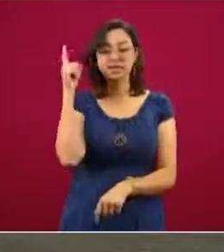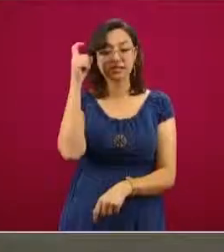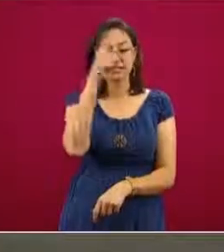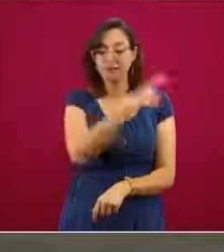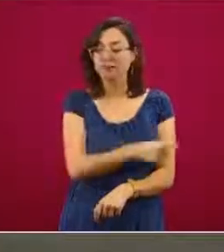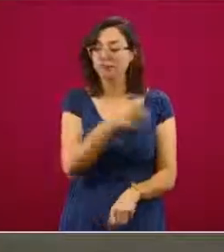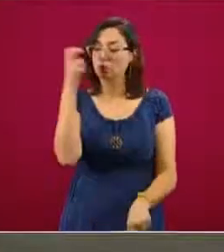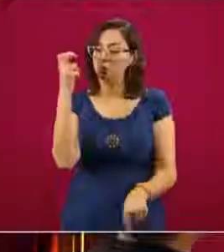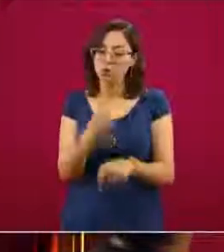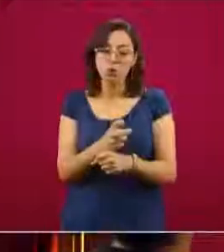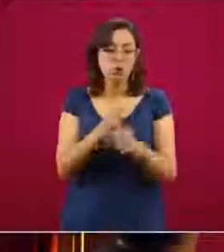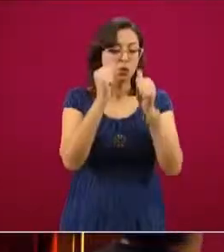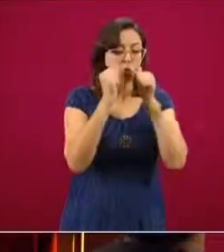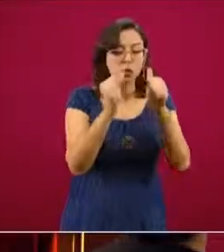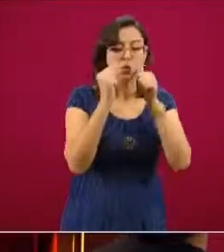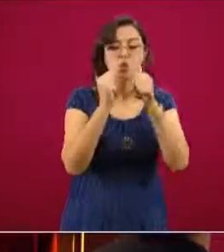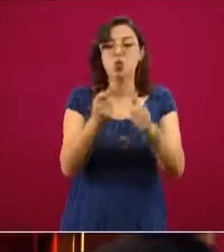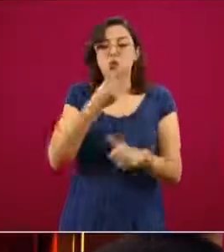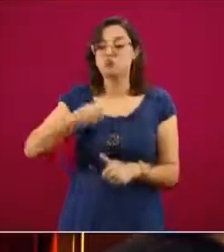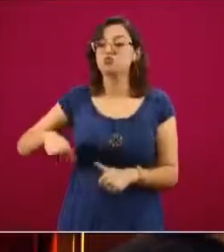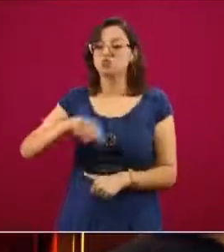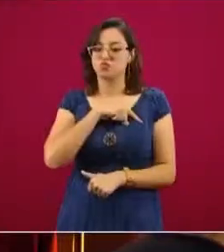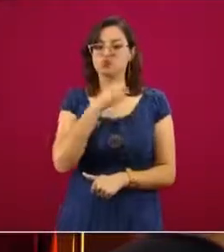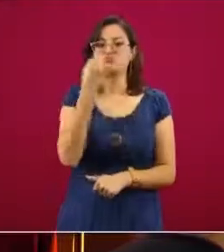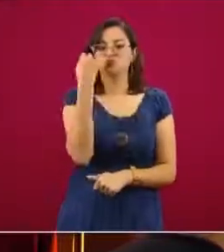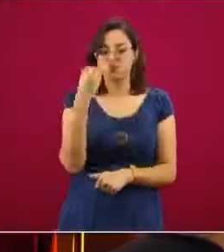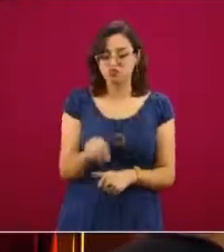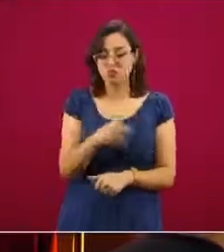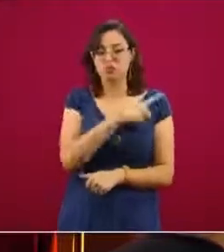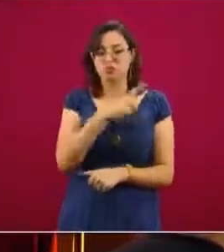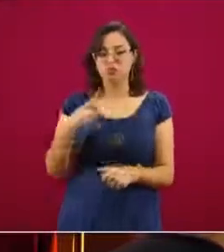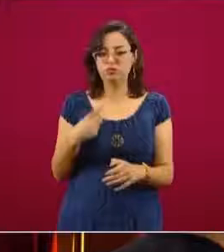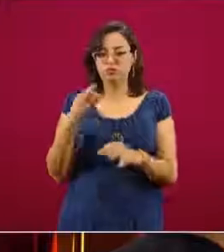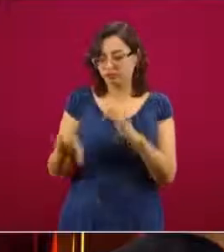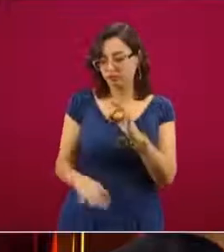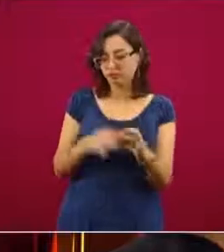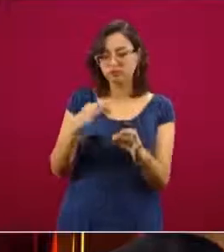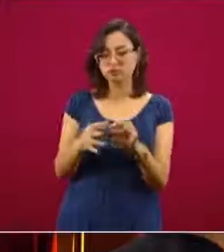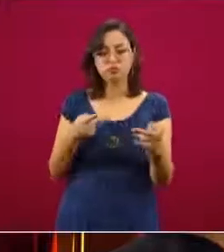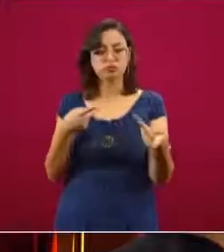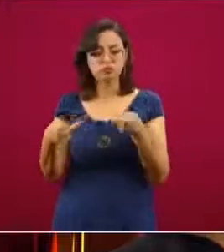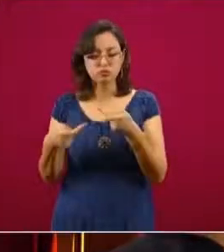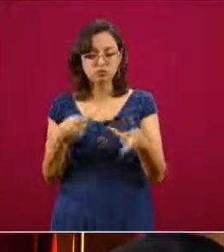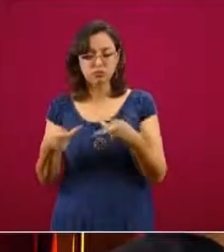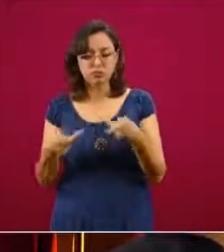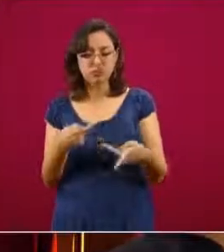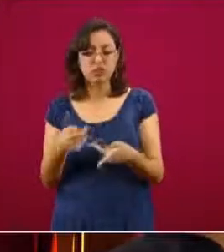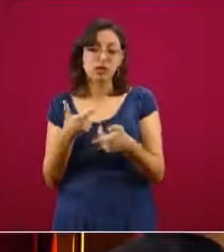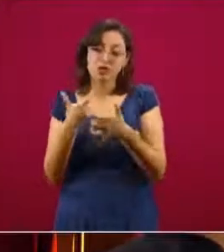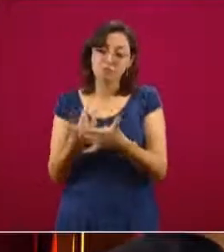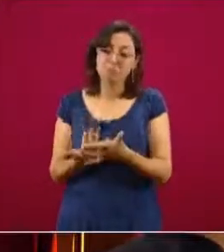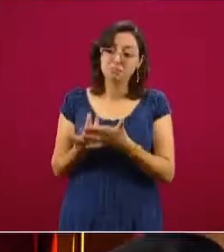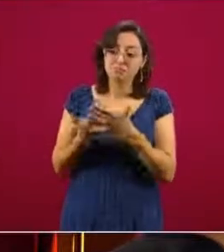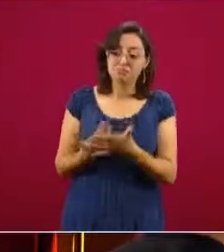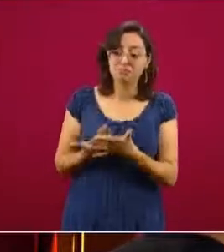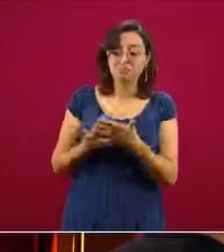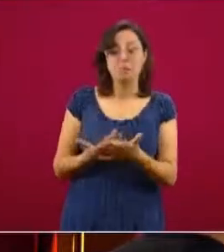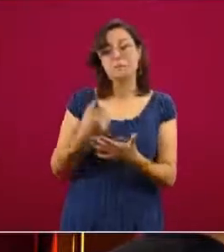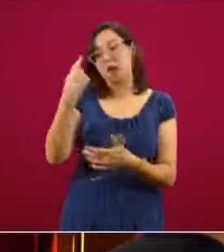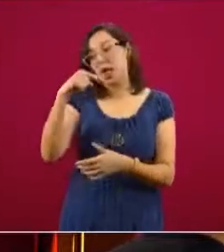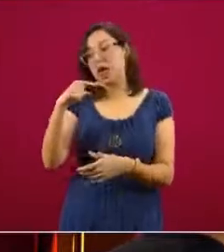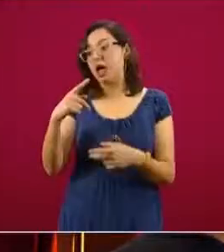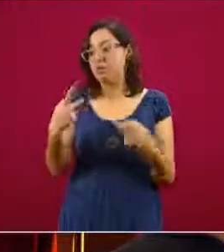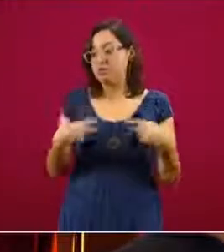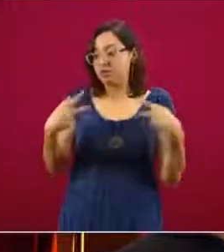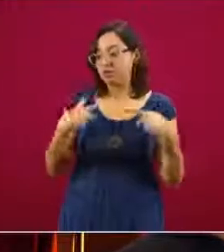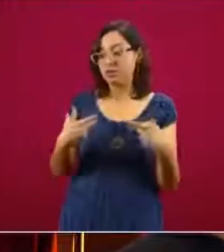más dura, y ahí es donde nuestra obligación es esa, estar listos, preparados y esperando salvar el mayor número